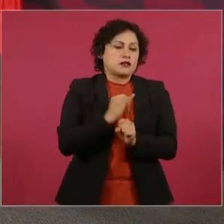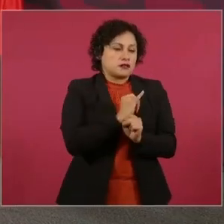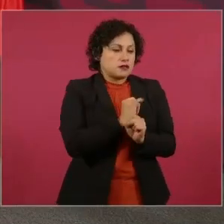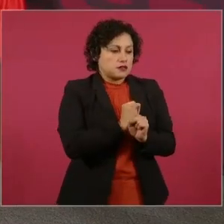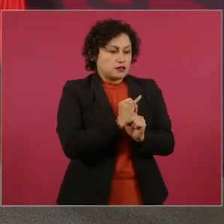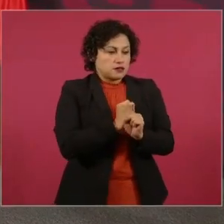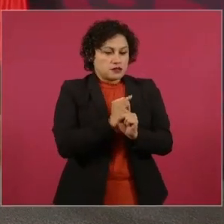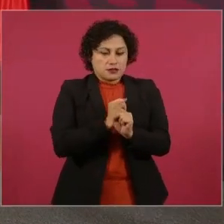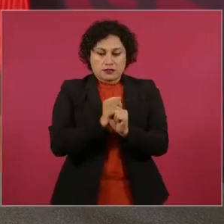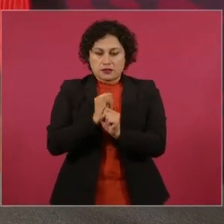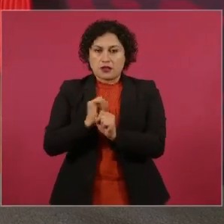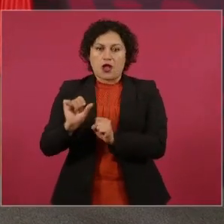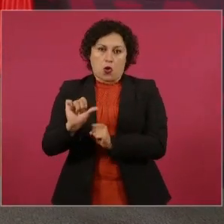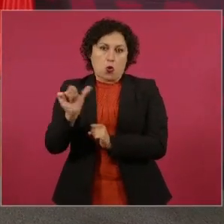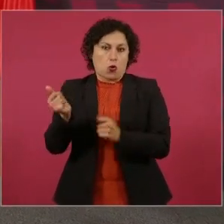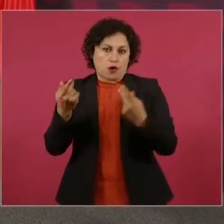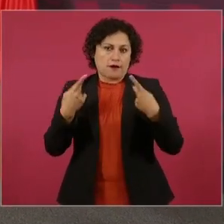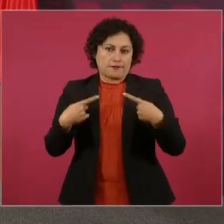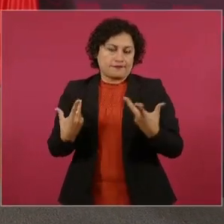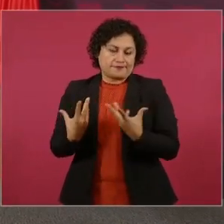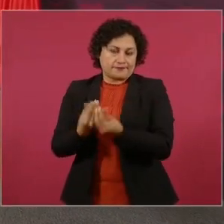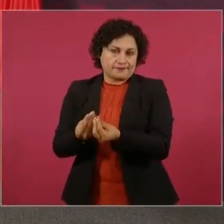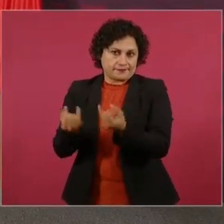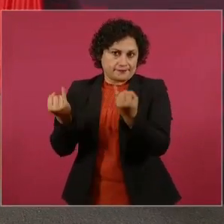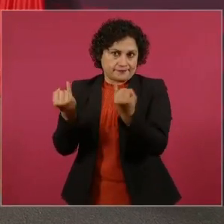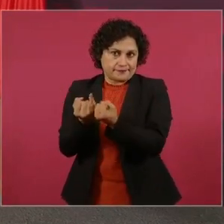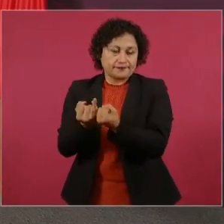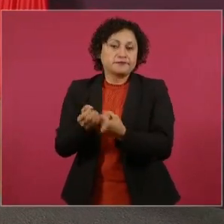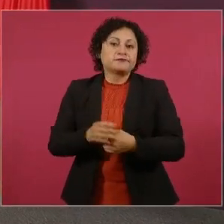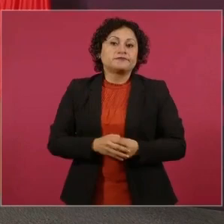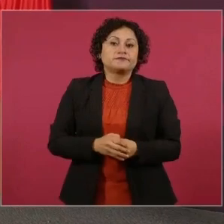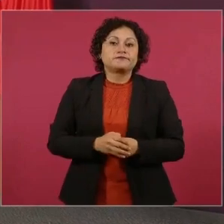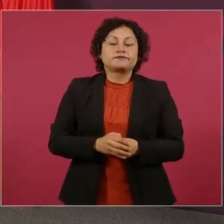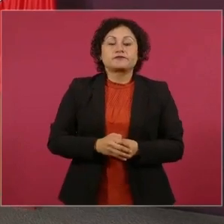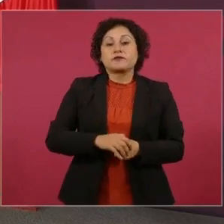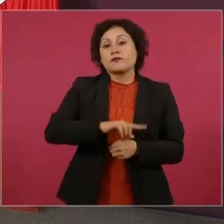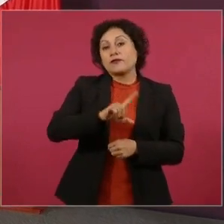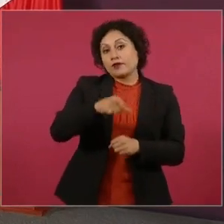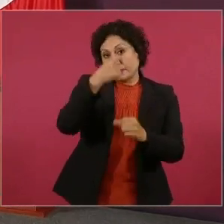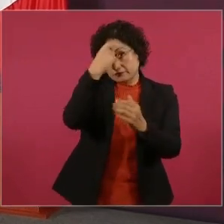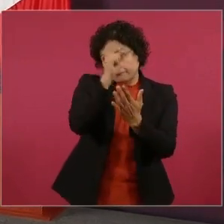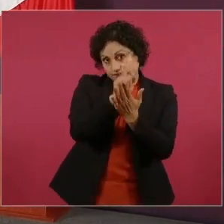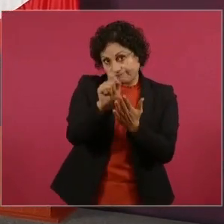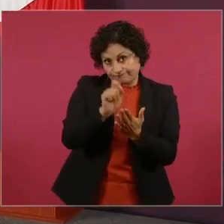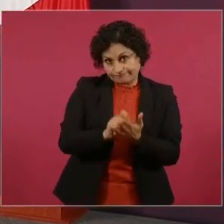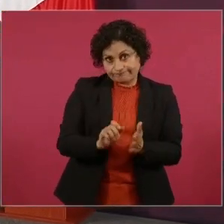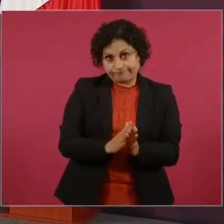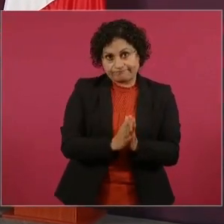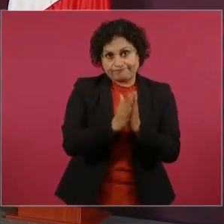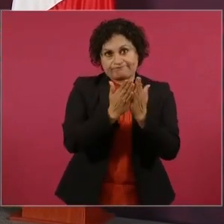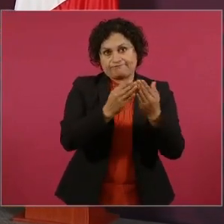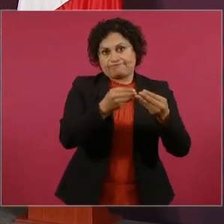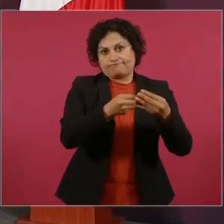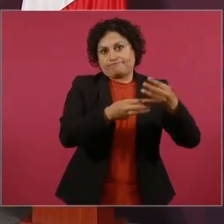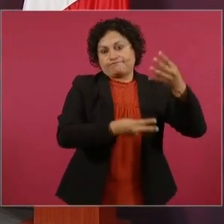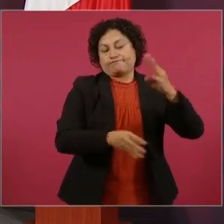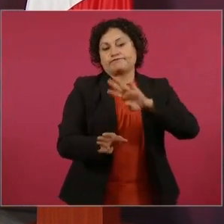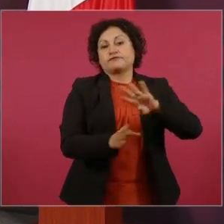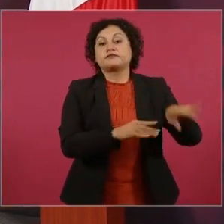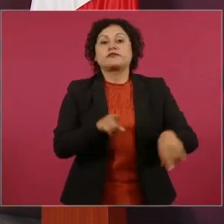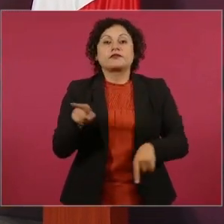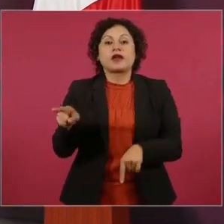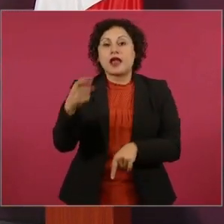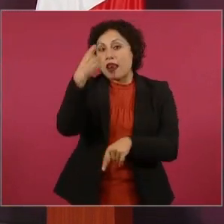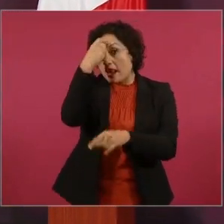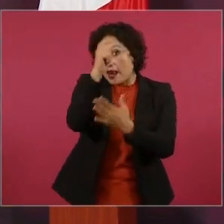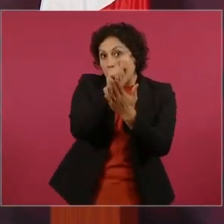gente y eh También escribió ensayos tiene un ensayo también que se los